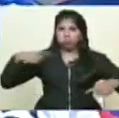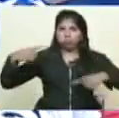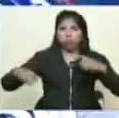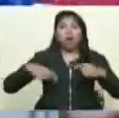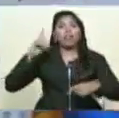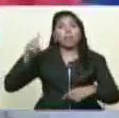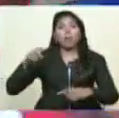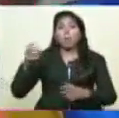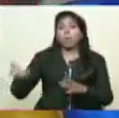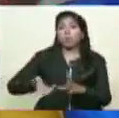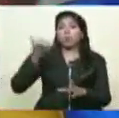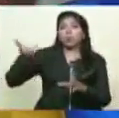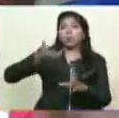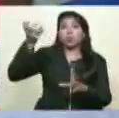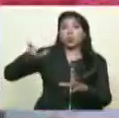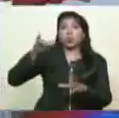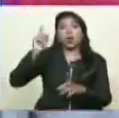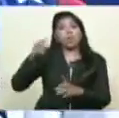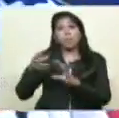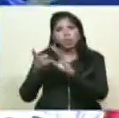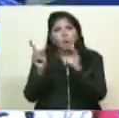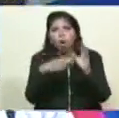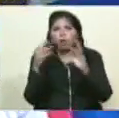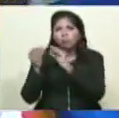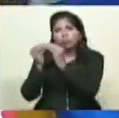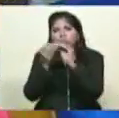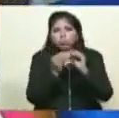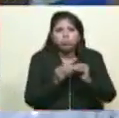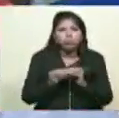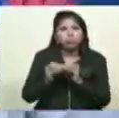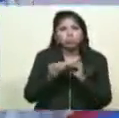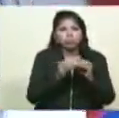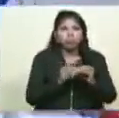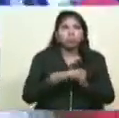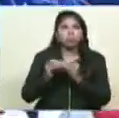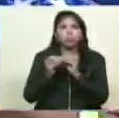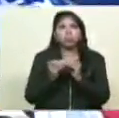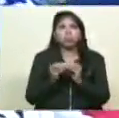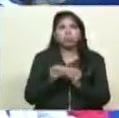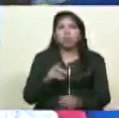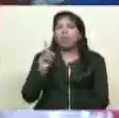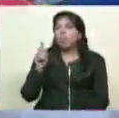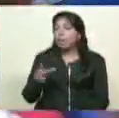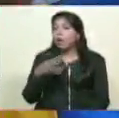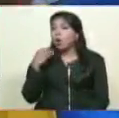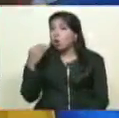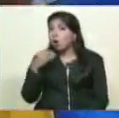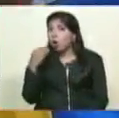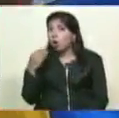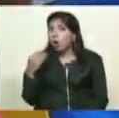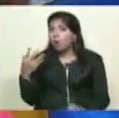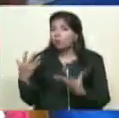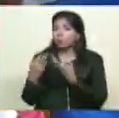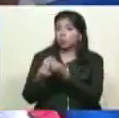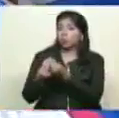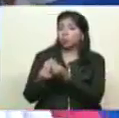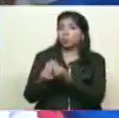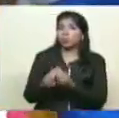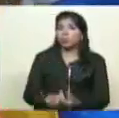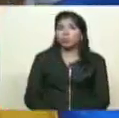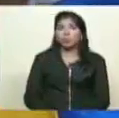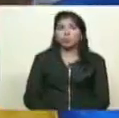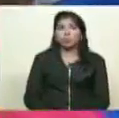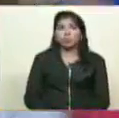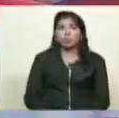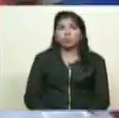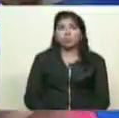evaporación, con nuestros muchachos, ahí al frente de la tarea, adquirimos una aerocinética con el financiamiento que lo dio el ministro. ¿Y qué